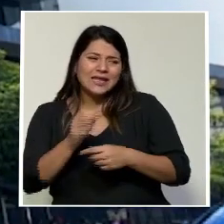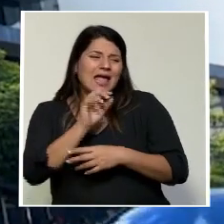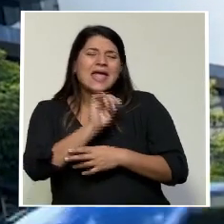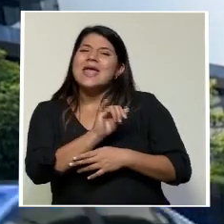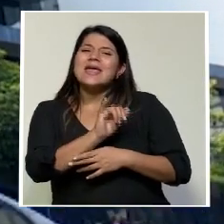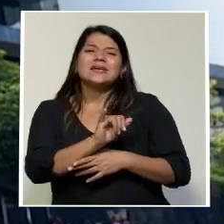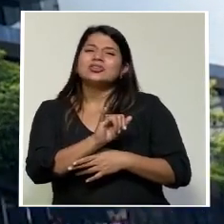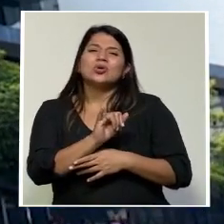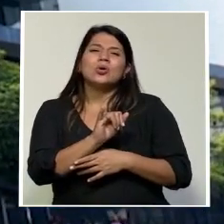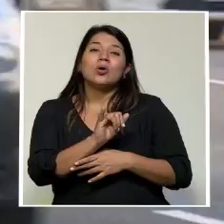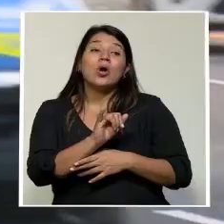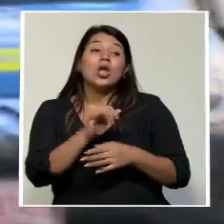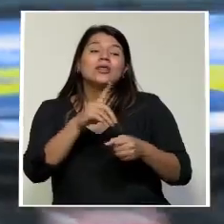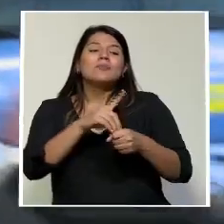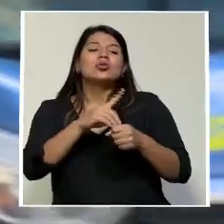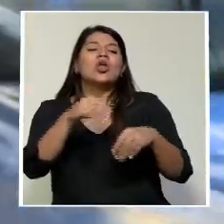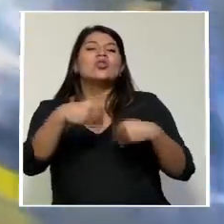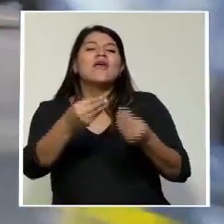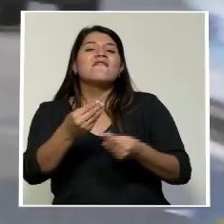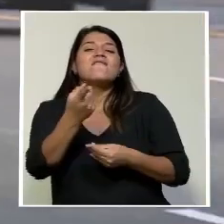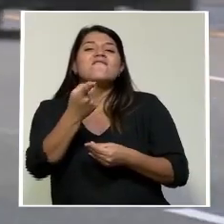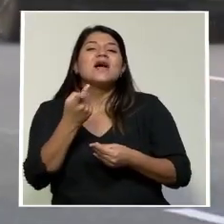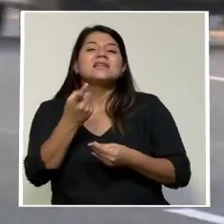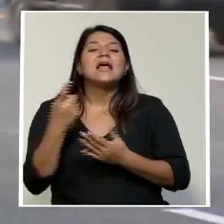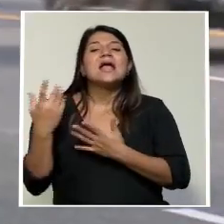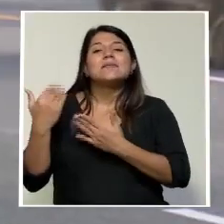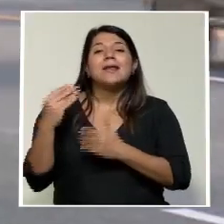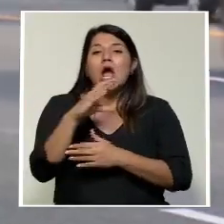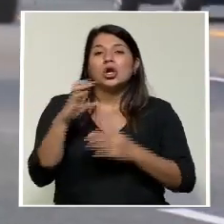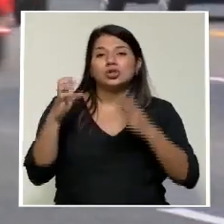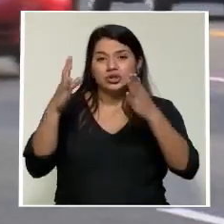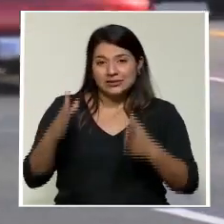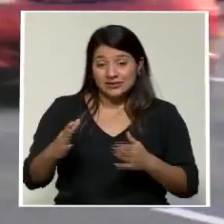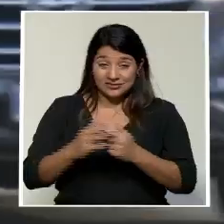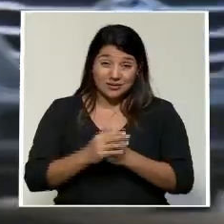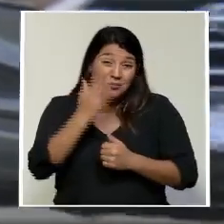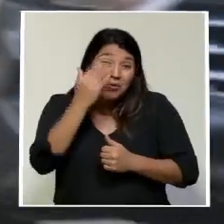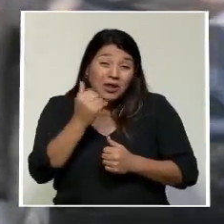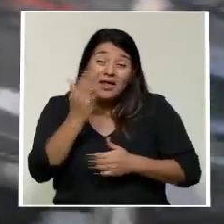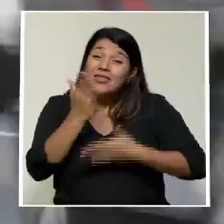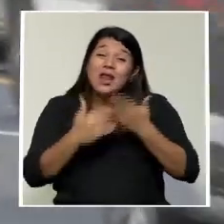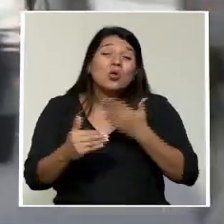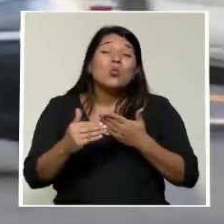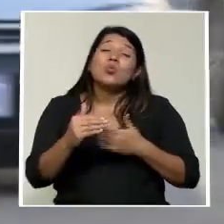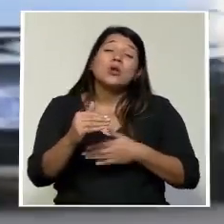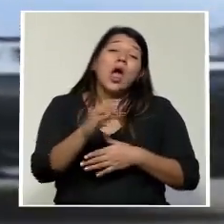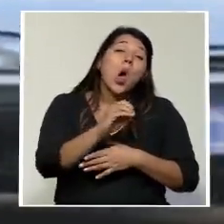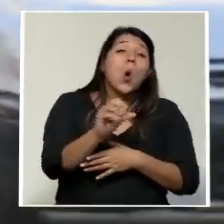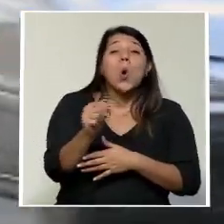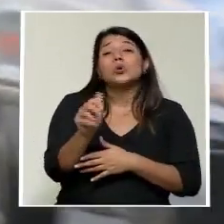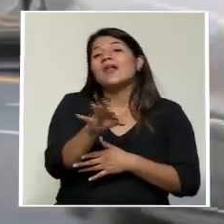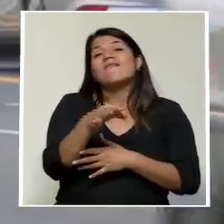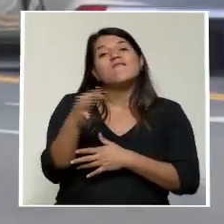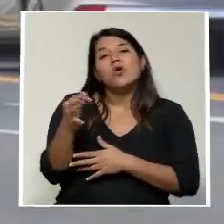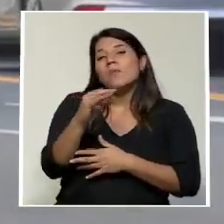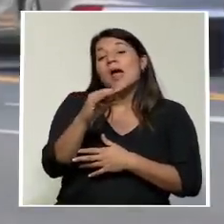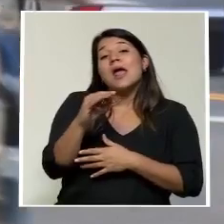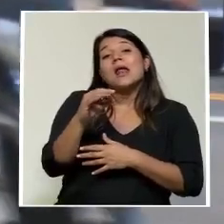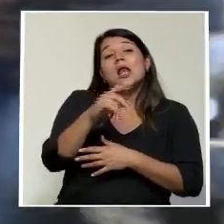dando de los diputados a los costarricenses y que de una u otra forma será cobrado a todo el pueblo. Hemos